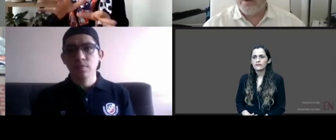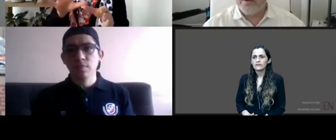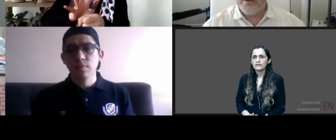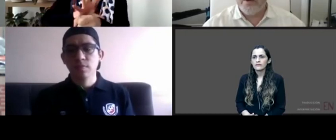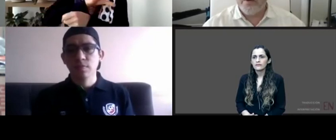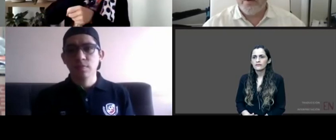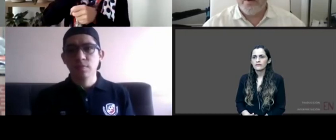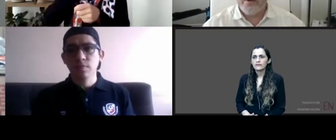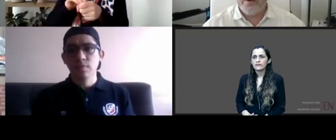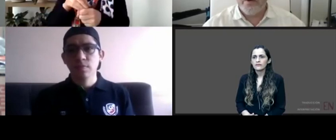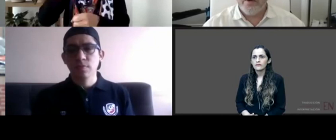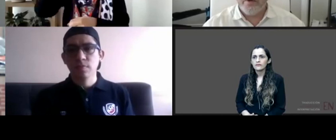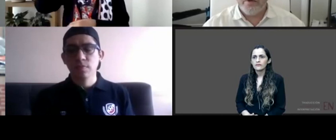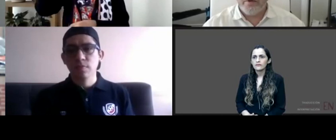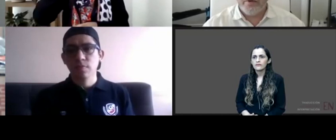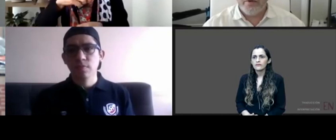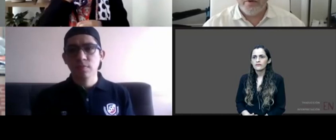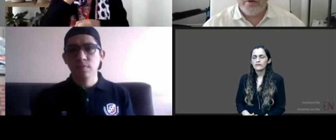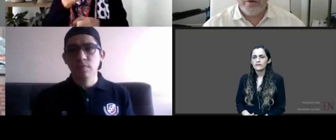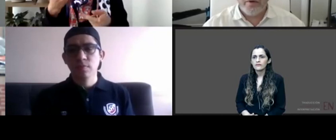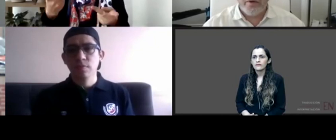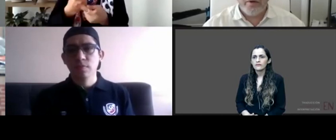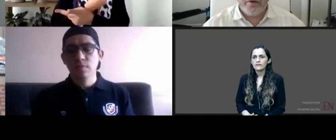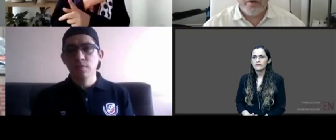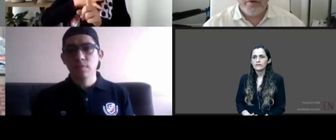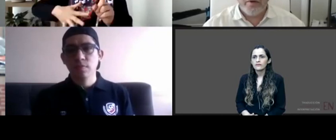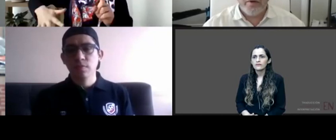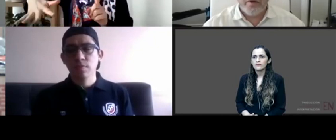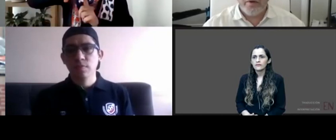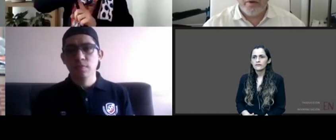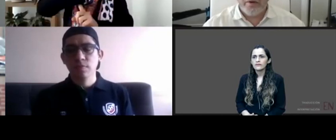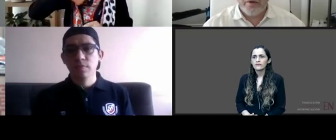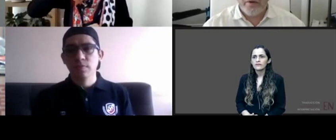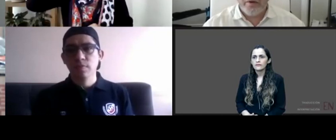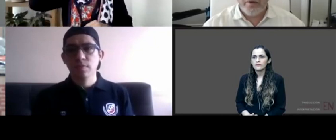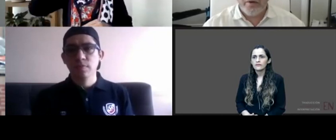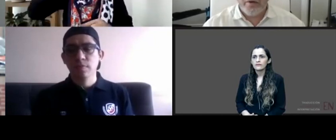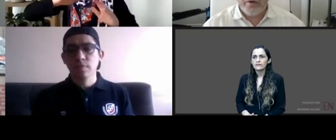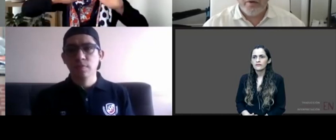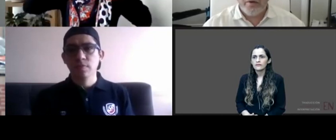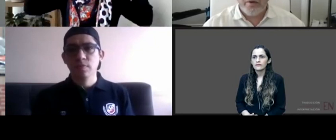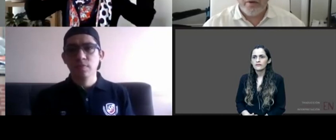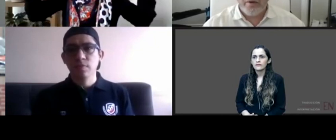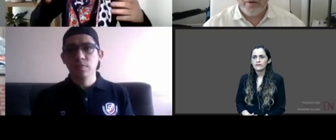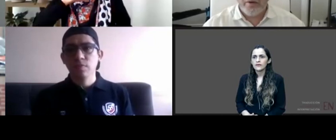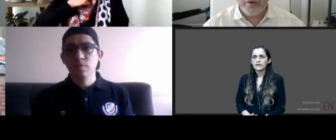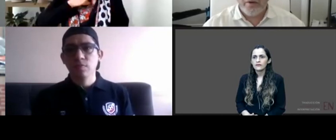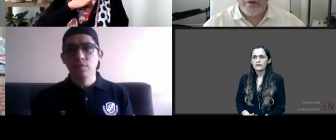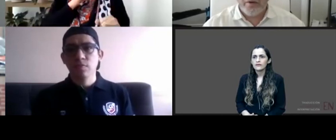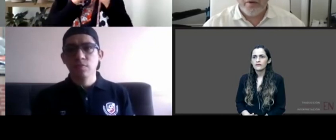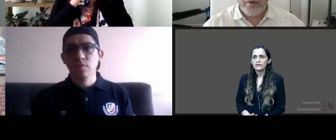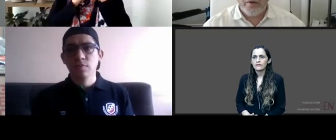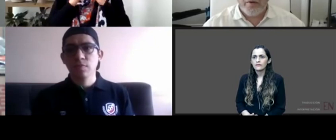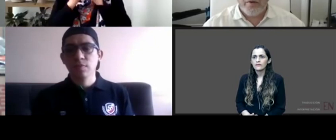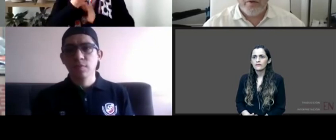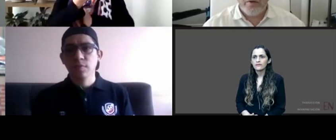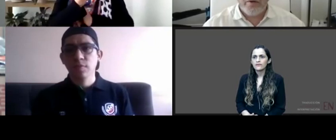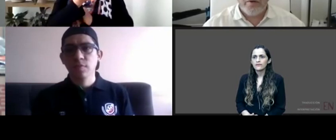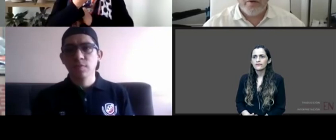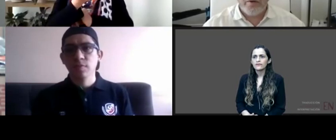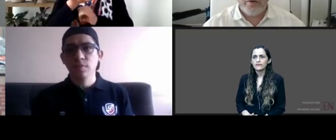realidad, ellos tendrían que tener el mismo acceso a la información que cualquier otra persona para poder saber qué es lo que pasa en su